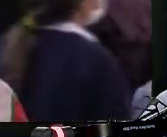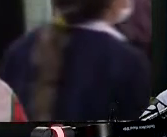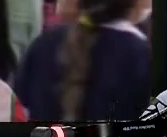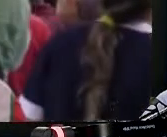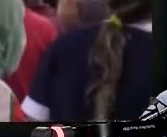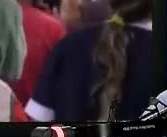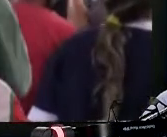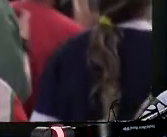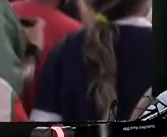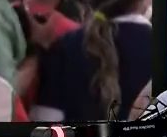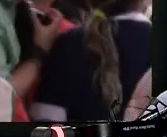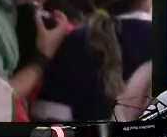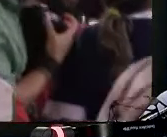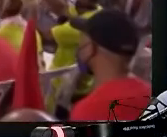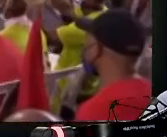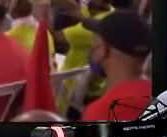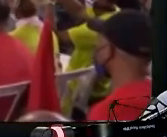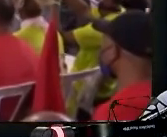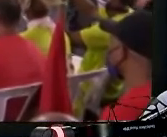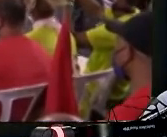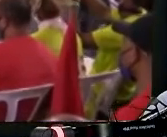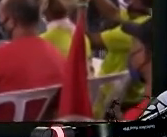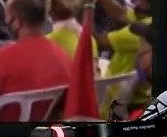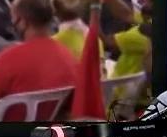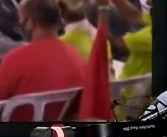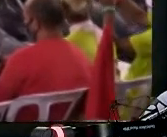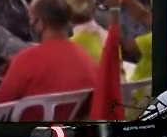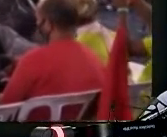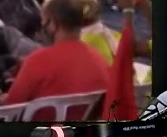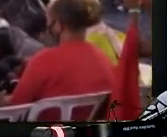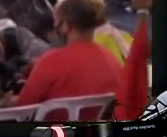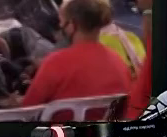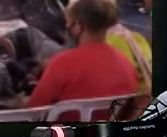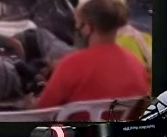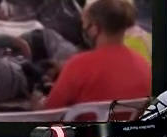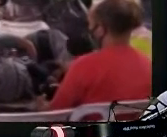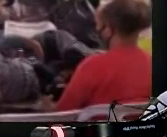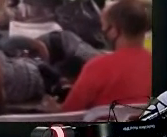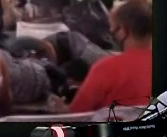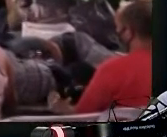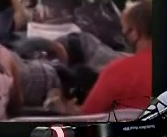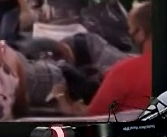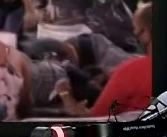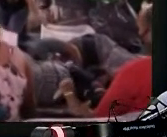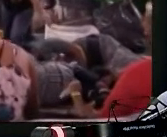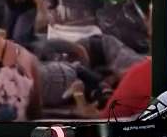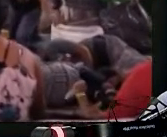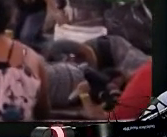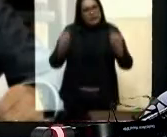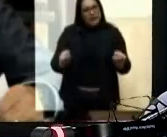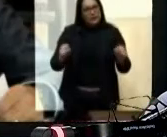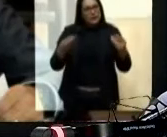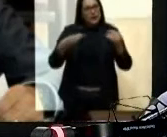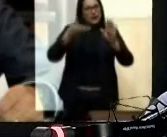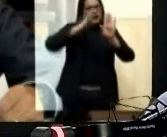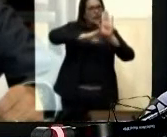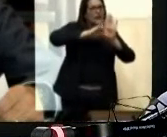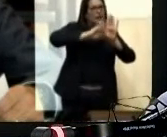después Bolsonaro, que mismo siendo presidente, se presenta como el